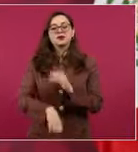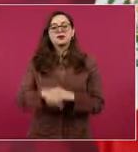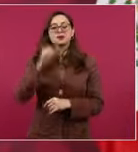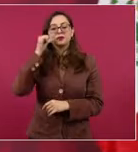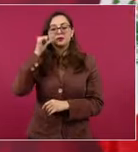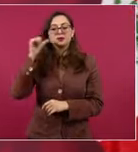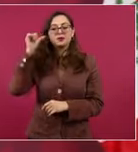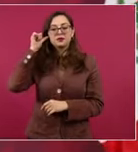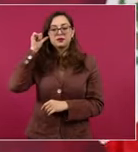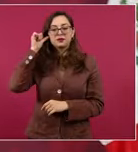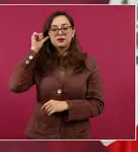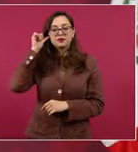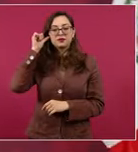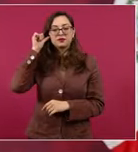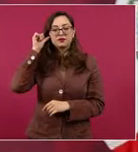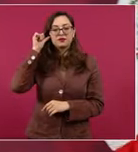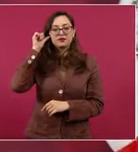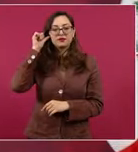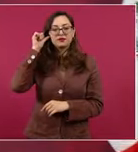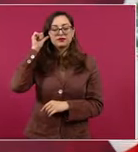bandera